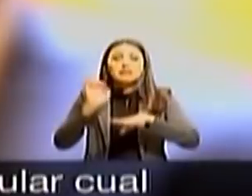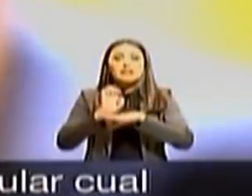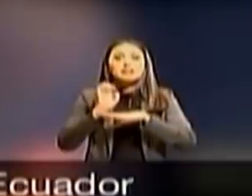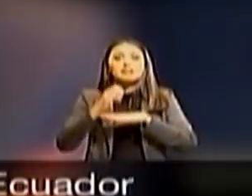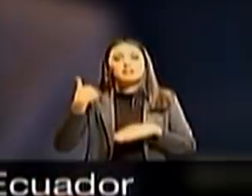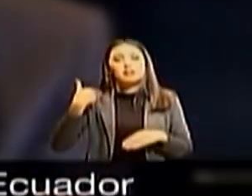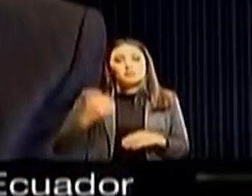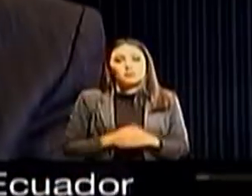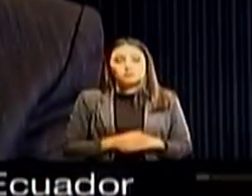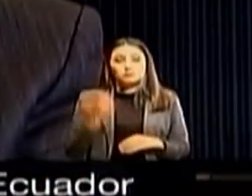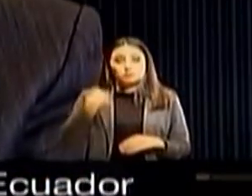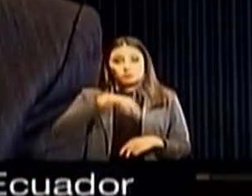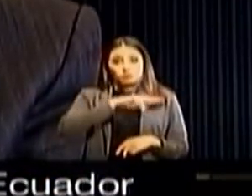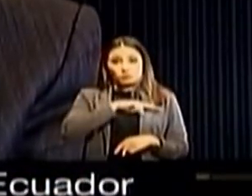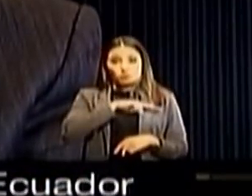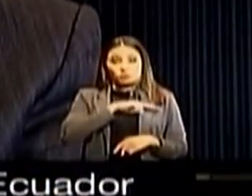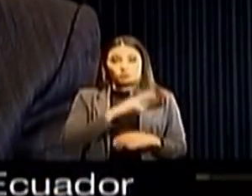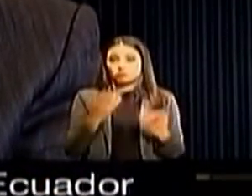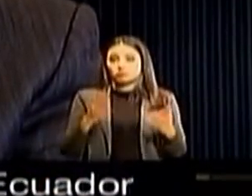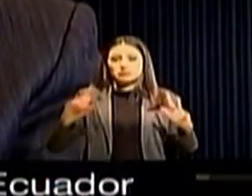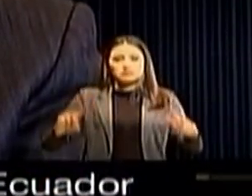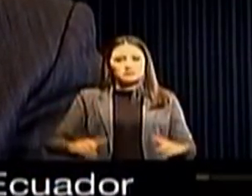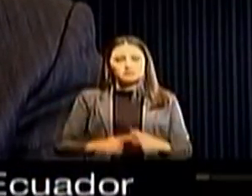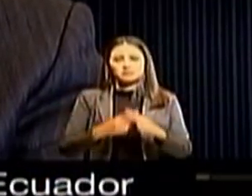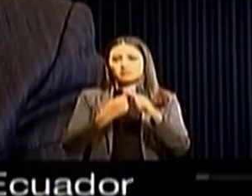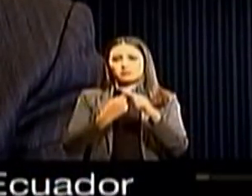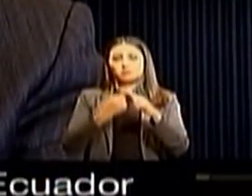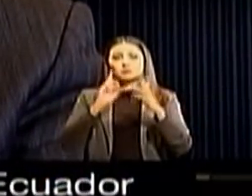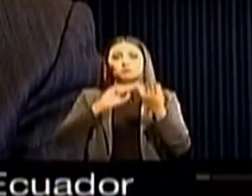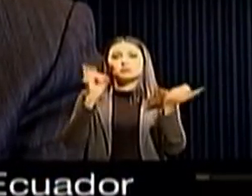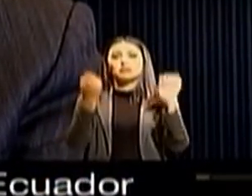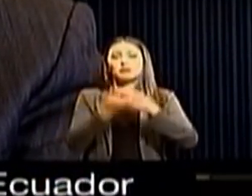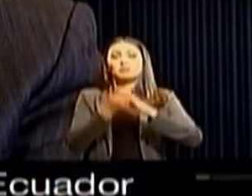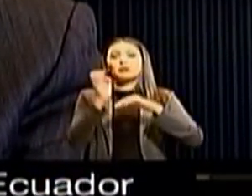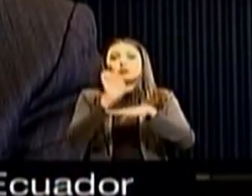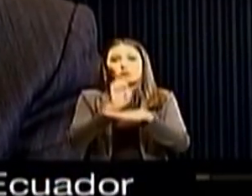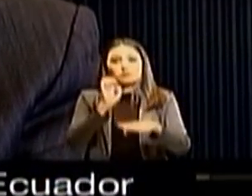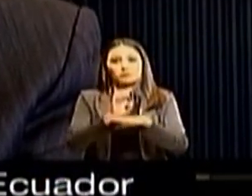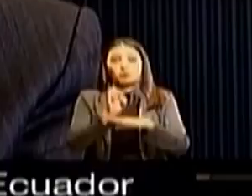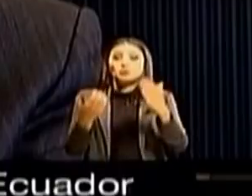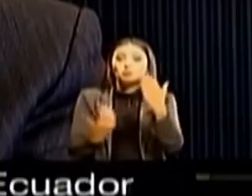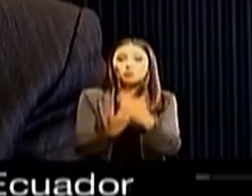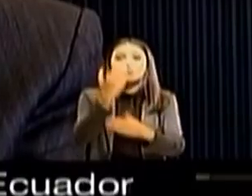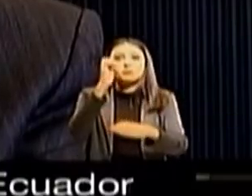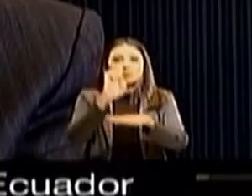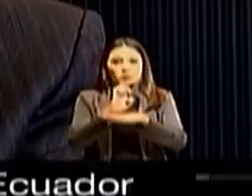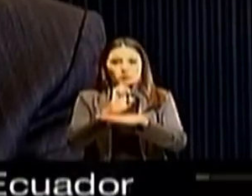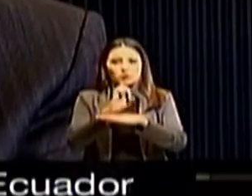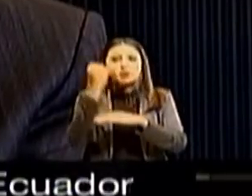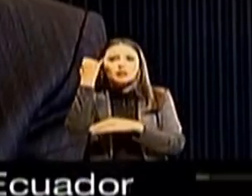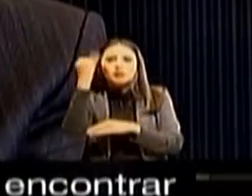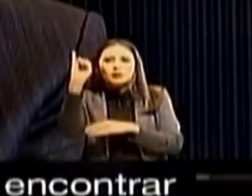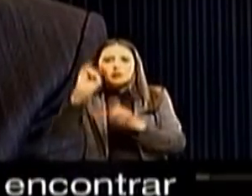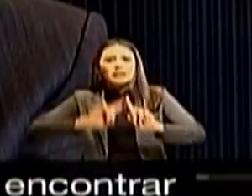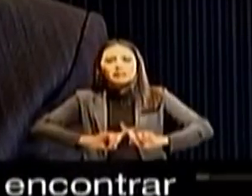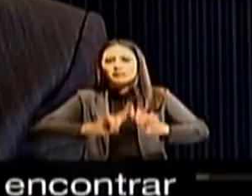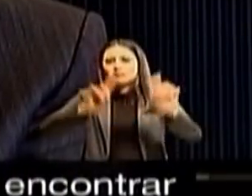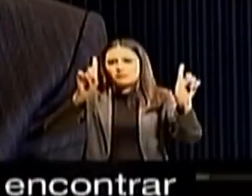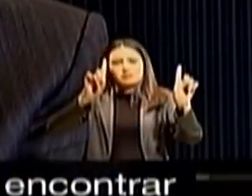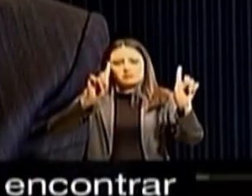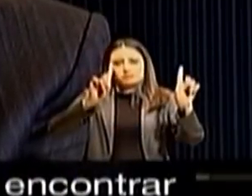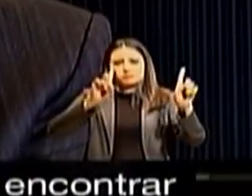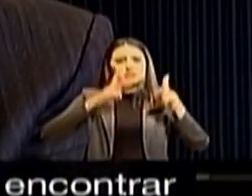este país. Estamos iniciando un nuevo Ecuador, con una visión completamente distinta de la